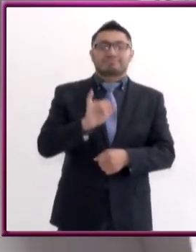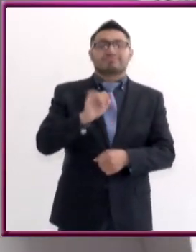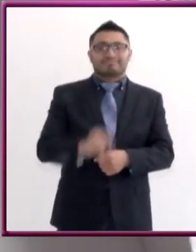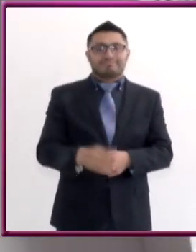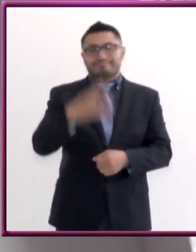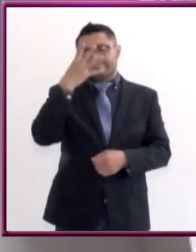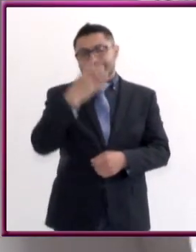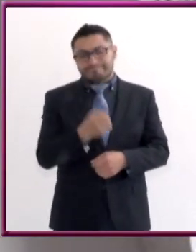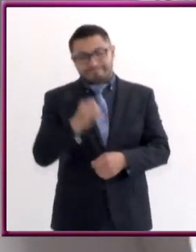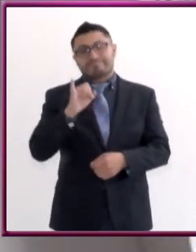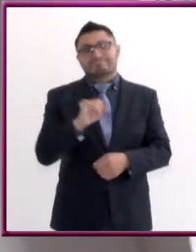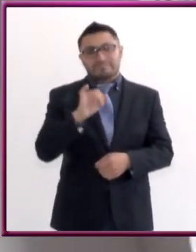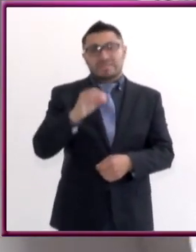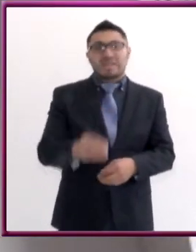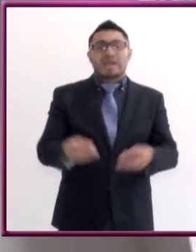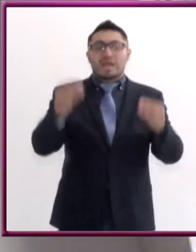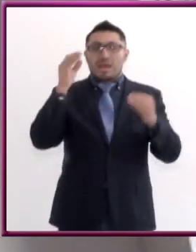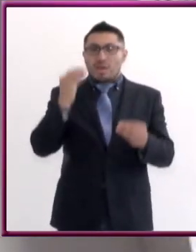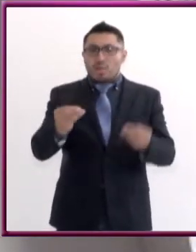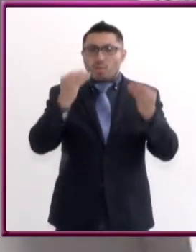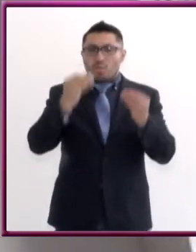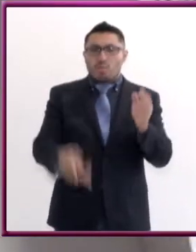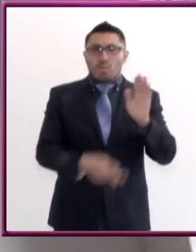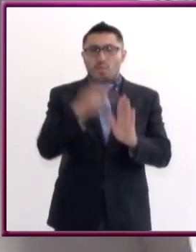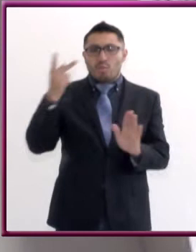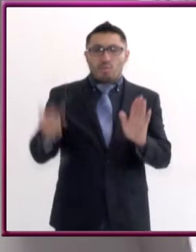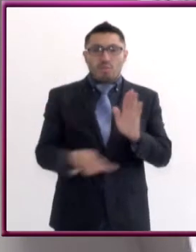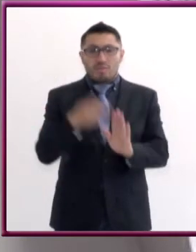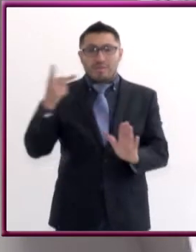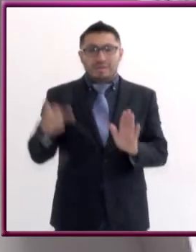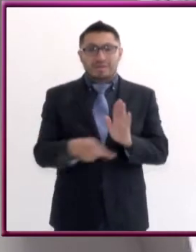Sí, lamentablemente muchas veces